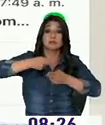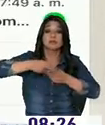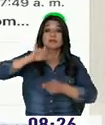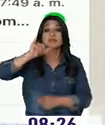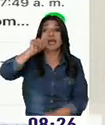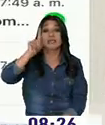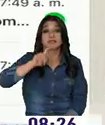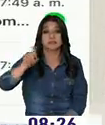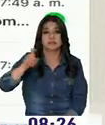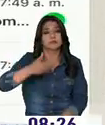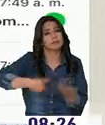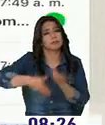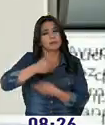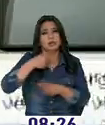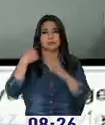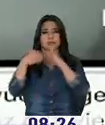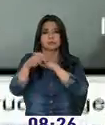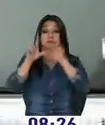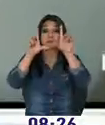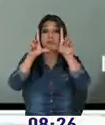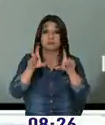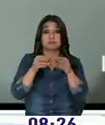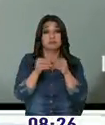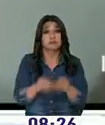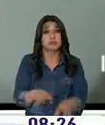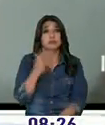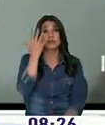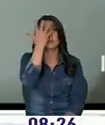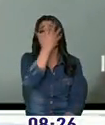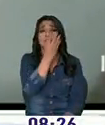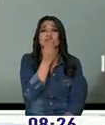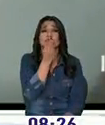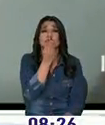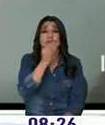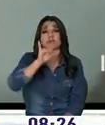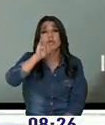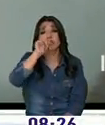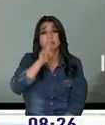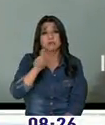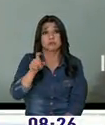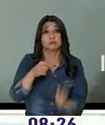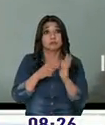Tais, compártelo, por favor, se perdió Tais, qué lindura este, ¿ah?